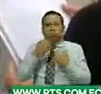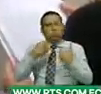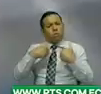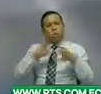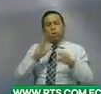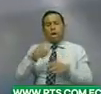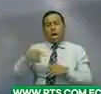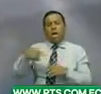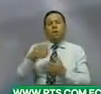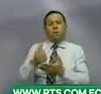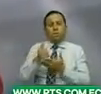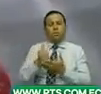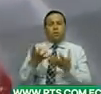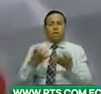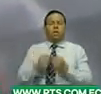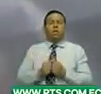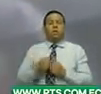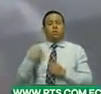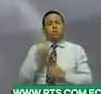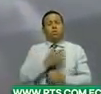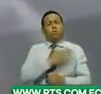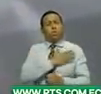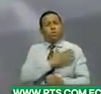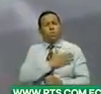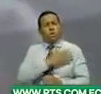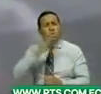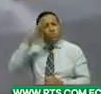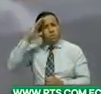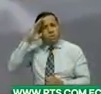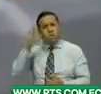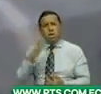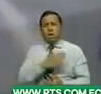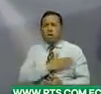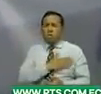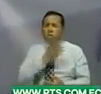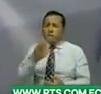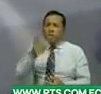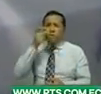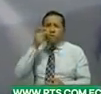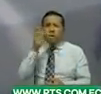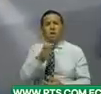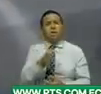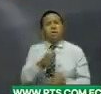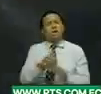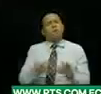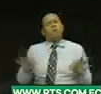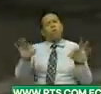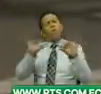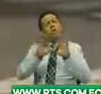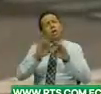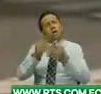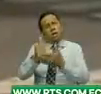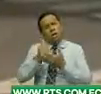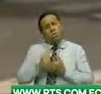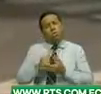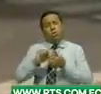esto. Confiamos en la policía, confiamos en la Fiscalía. Todo tiene que salir resuelto.